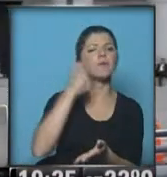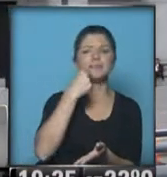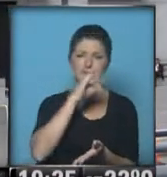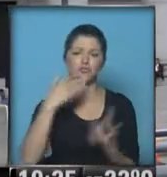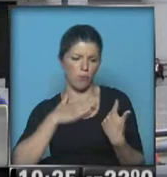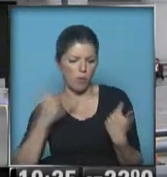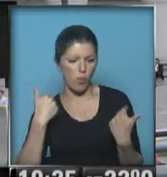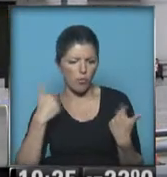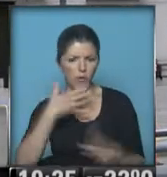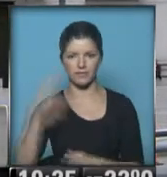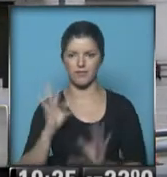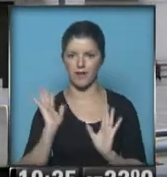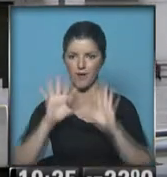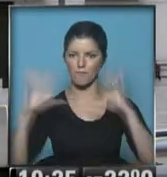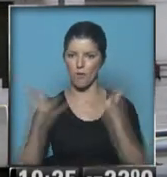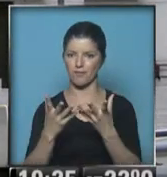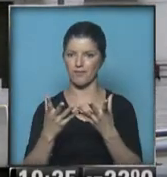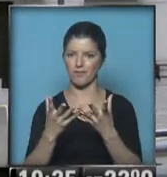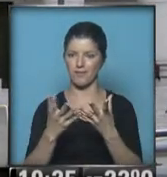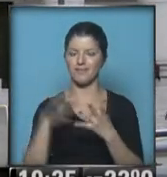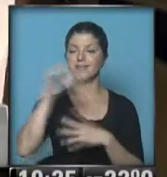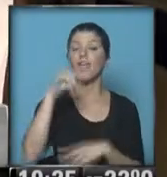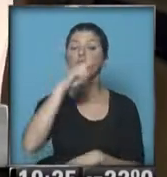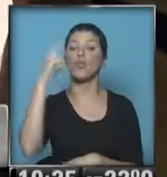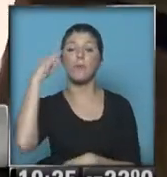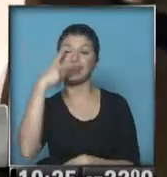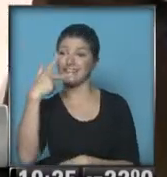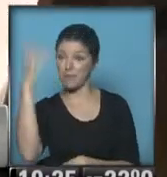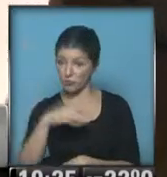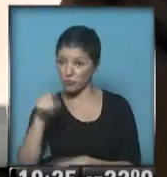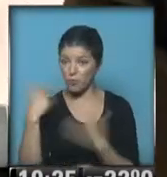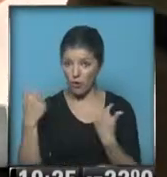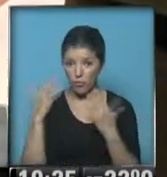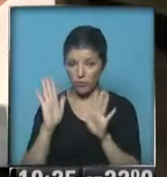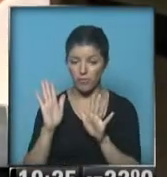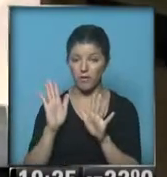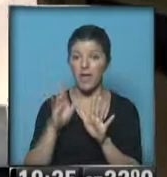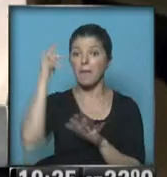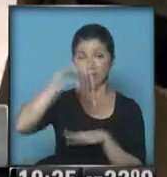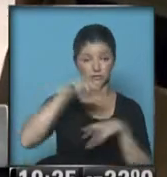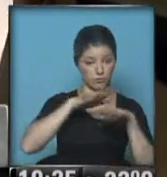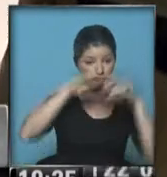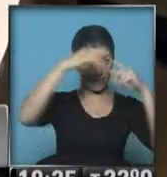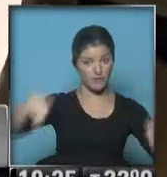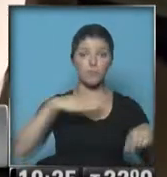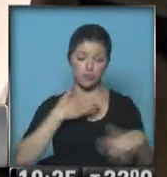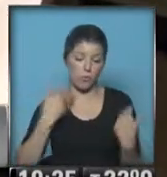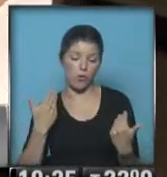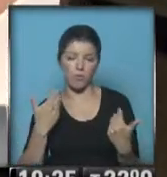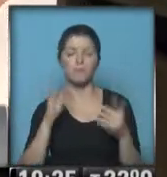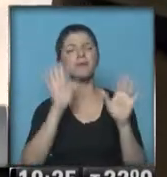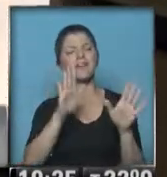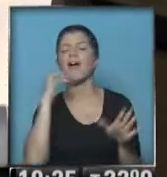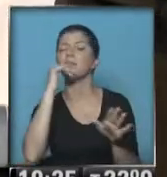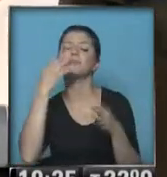tengo jurisdicción universal, puedo abarcar el 93% de los acreedores que no son parte de este caso con mi medida, porque de lo que estamos hablando